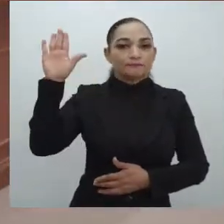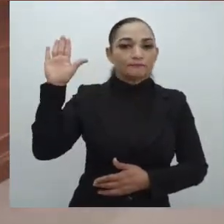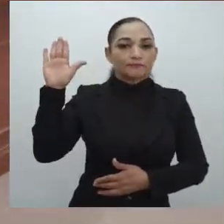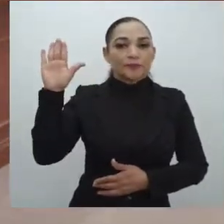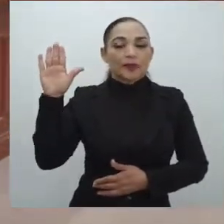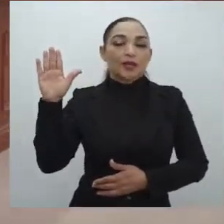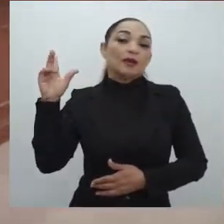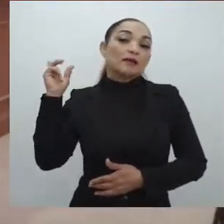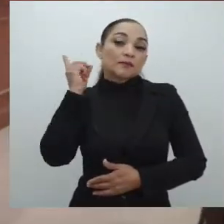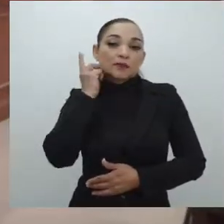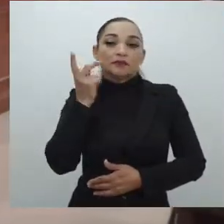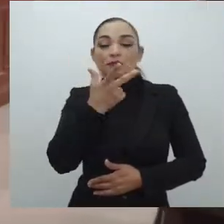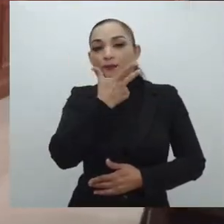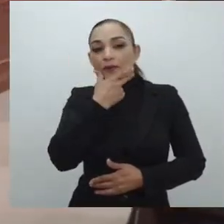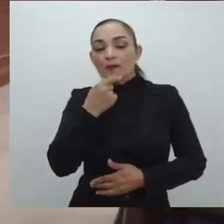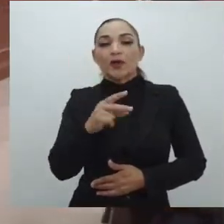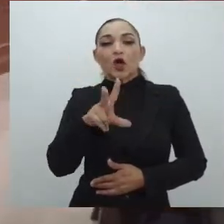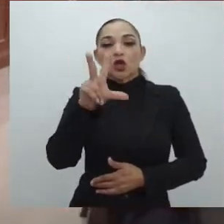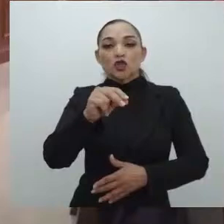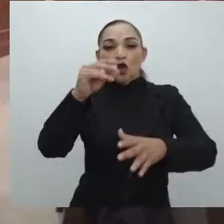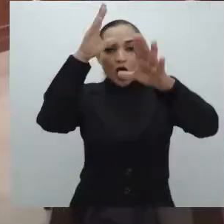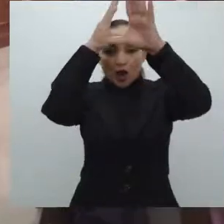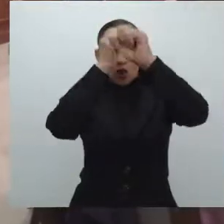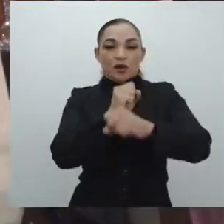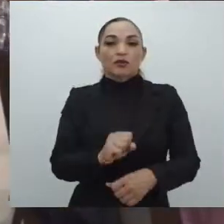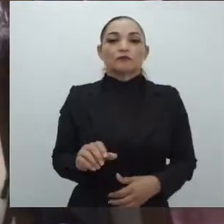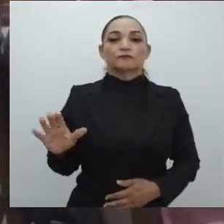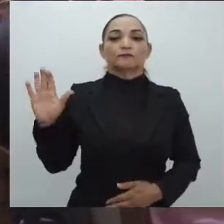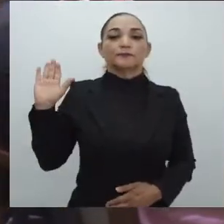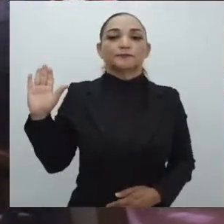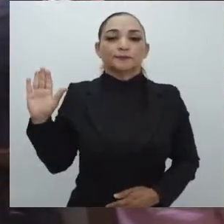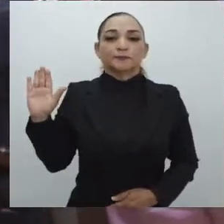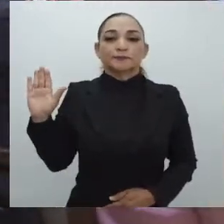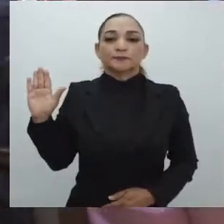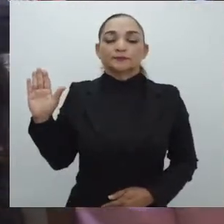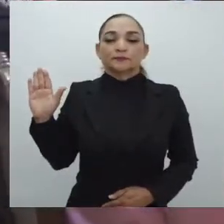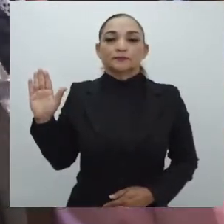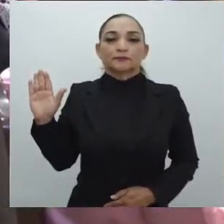Las diputadas y los diputados que estén por la negativa, manifiéstenlo, por favor.